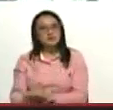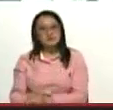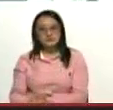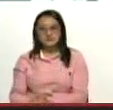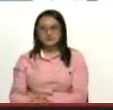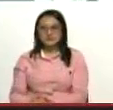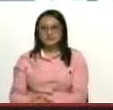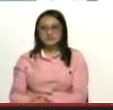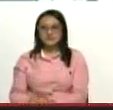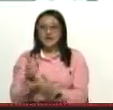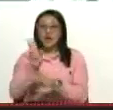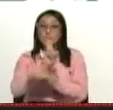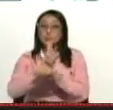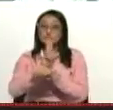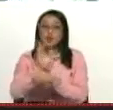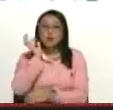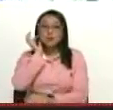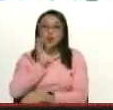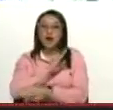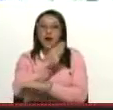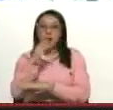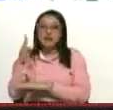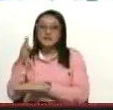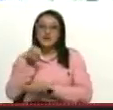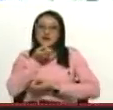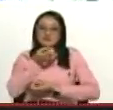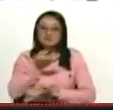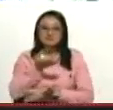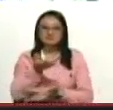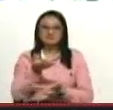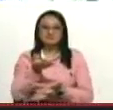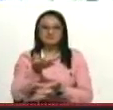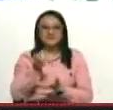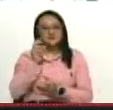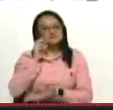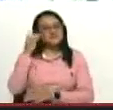él utilizó a la mujer caribeña en esa revelación